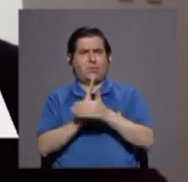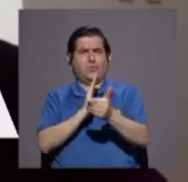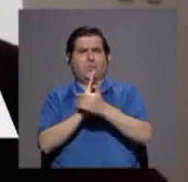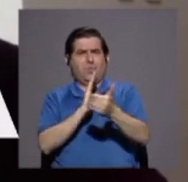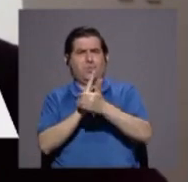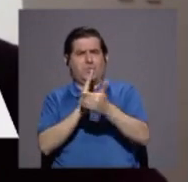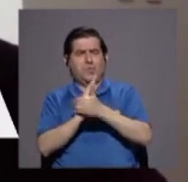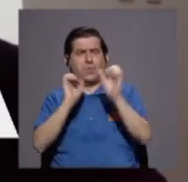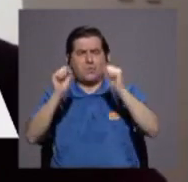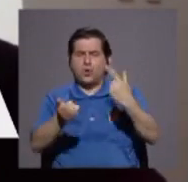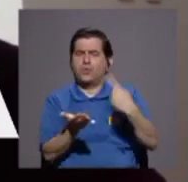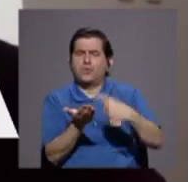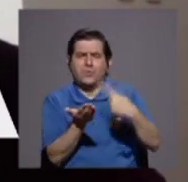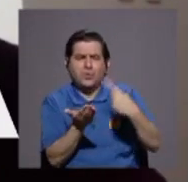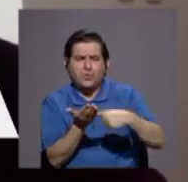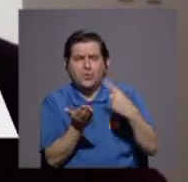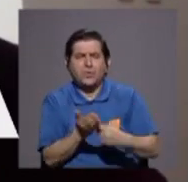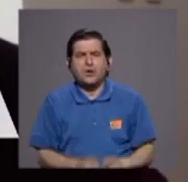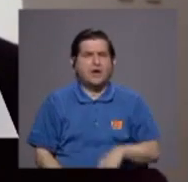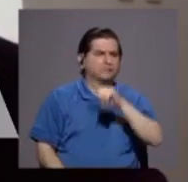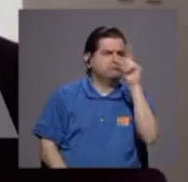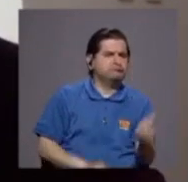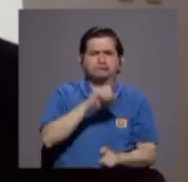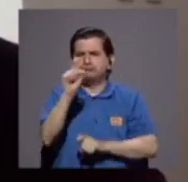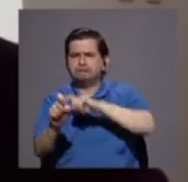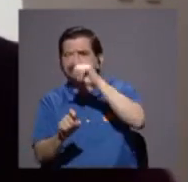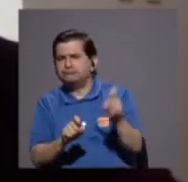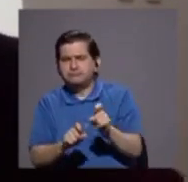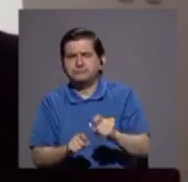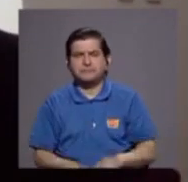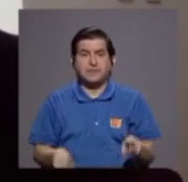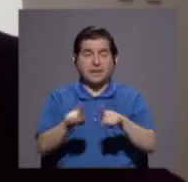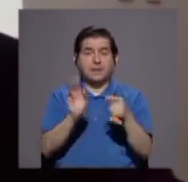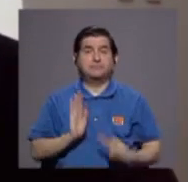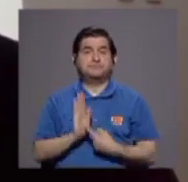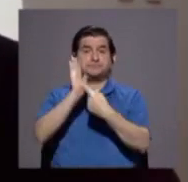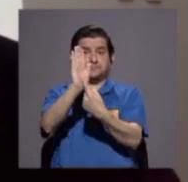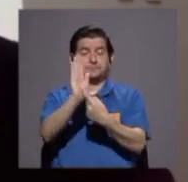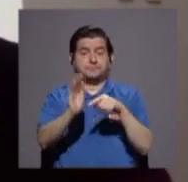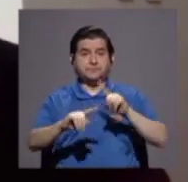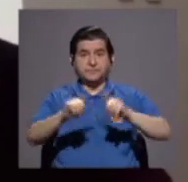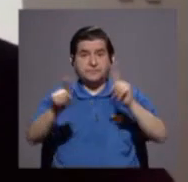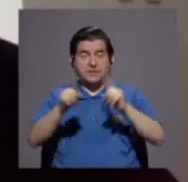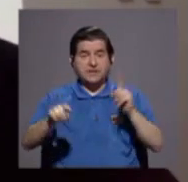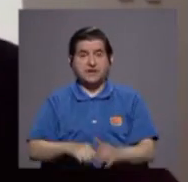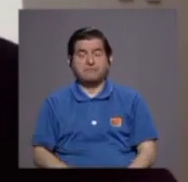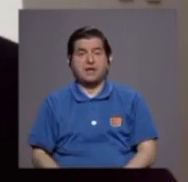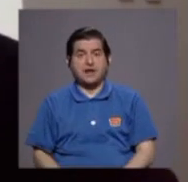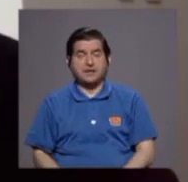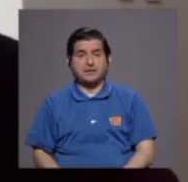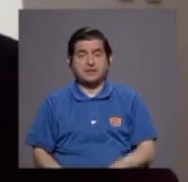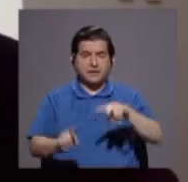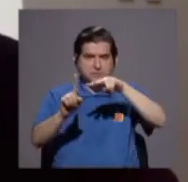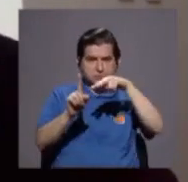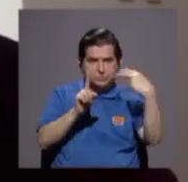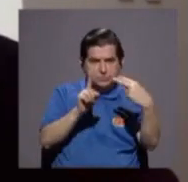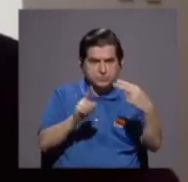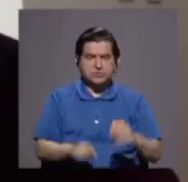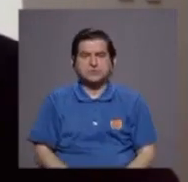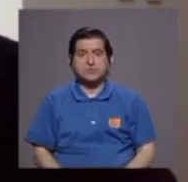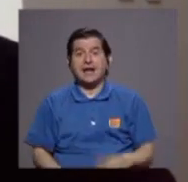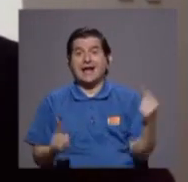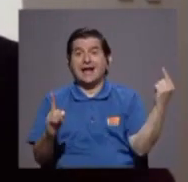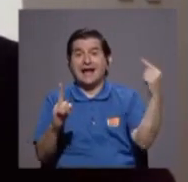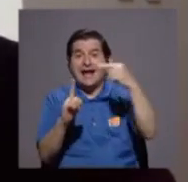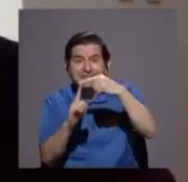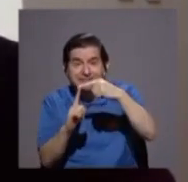habilidades para debatir, para interrogar, para presentar sus puntos de vista, al